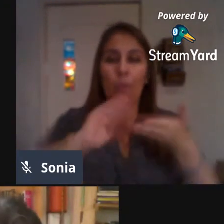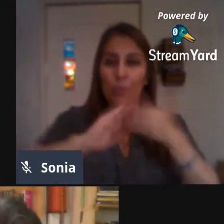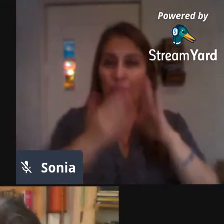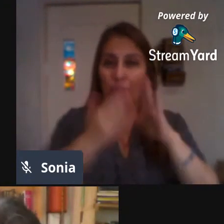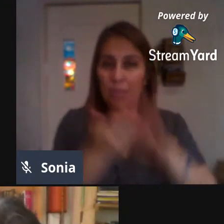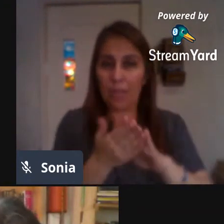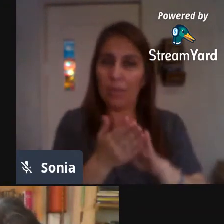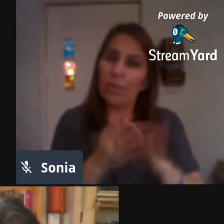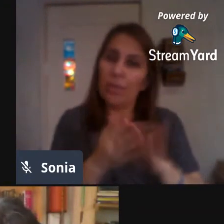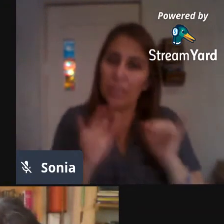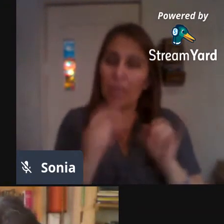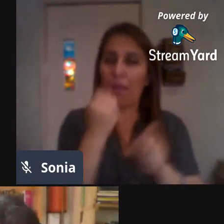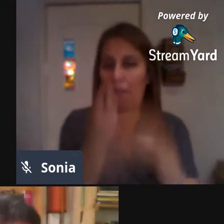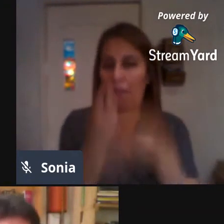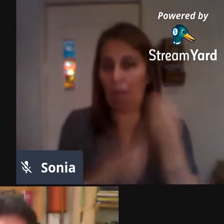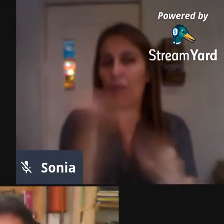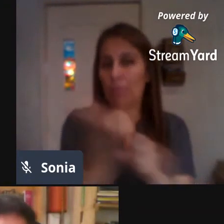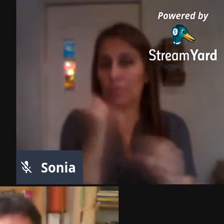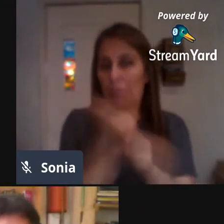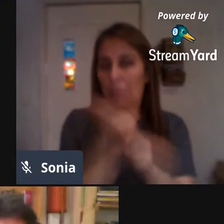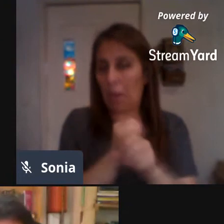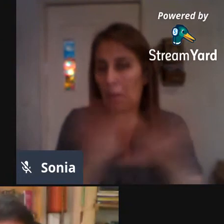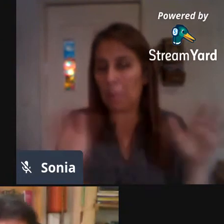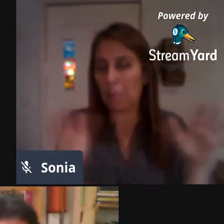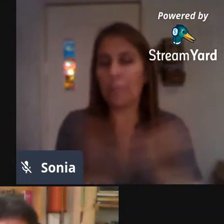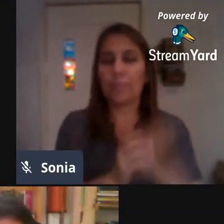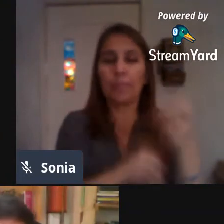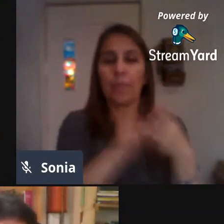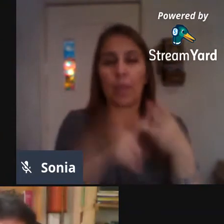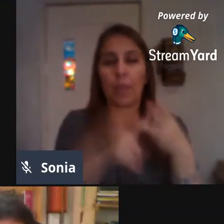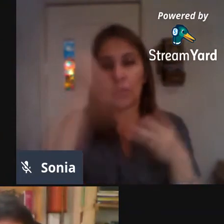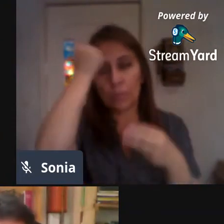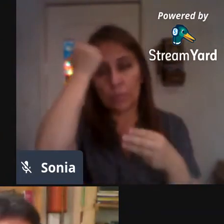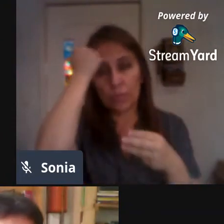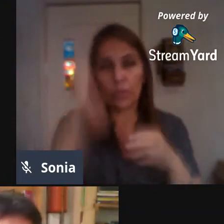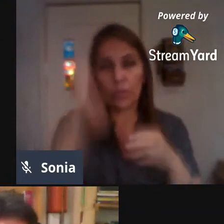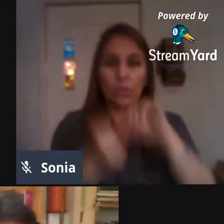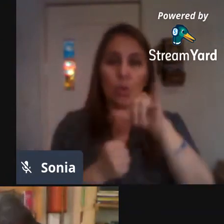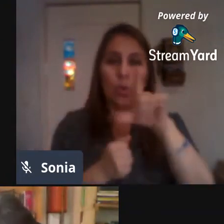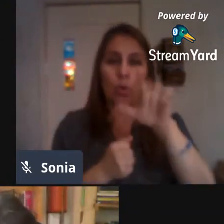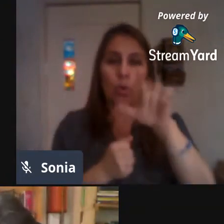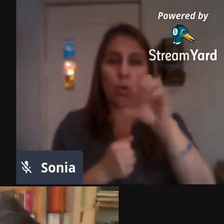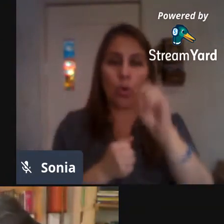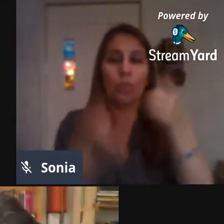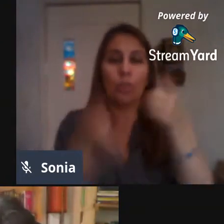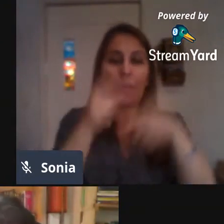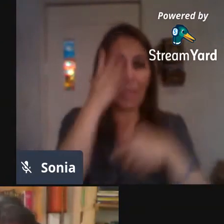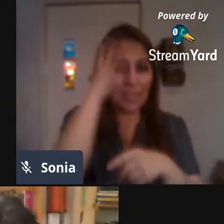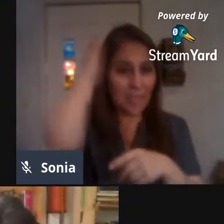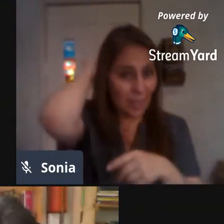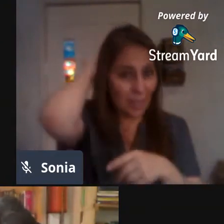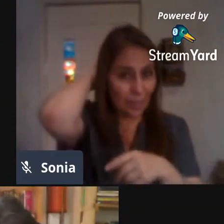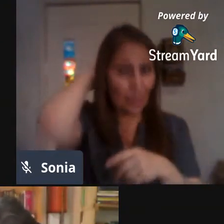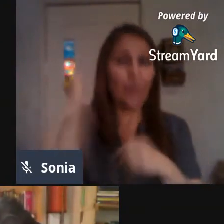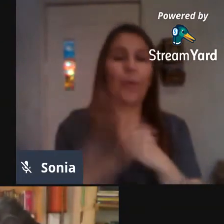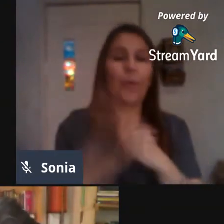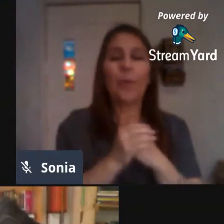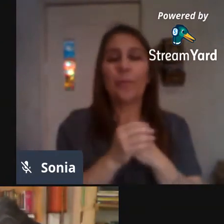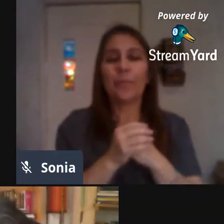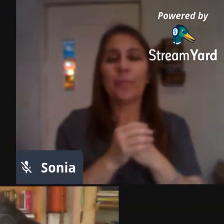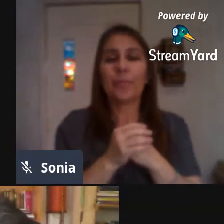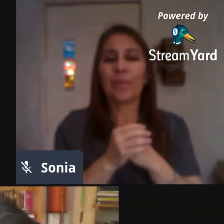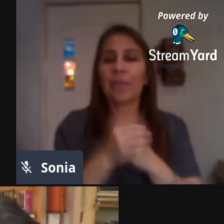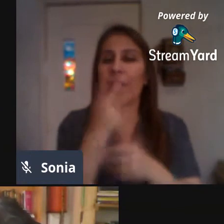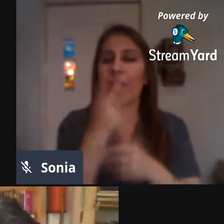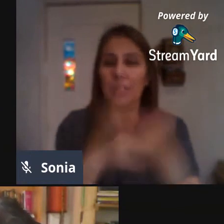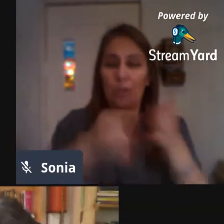y este es el cierre a los profesores judíos palacios y gentes y sergio que están detrás de todo esto sergio les en la parte técnica verdad